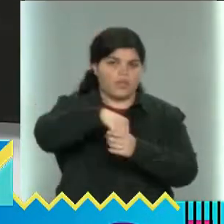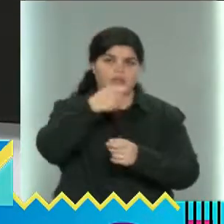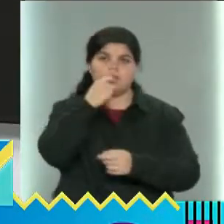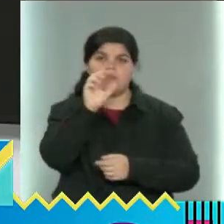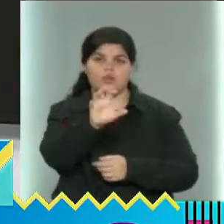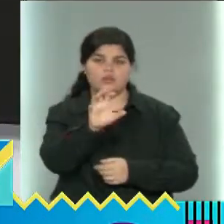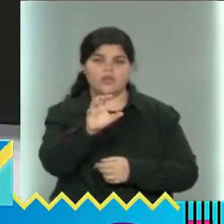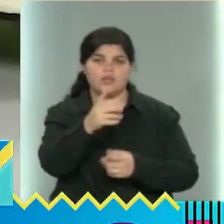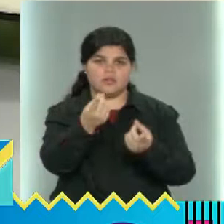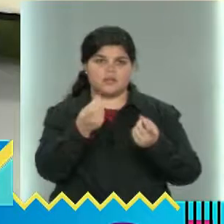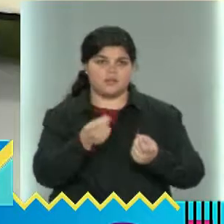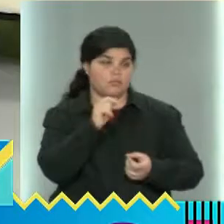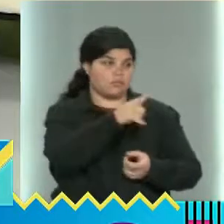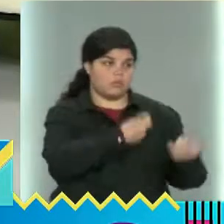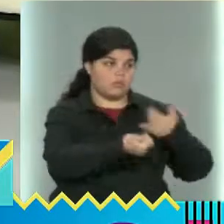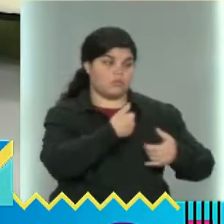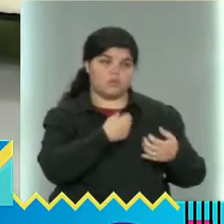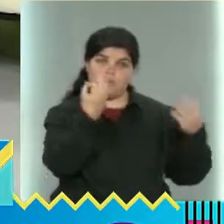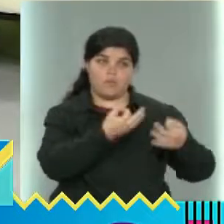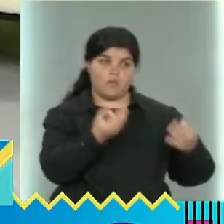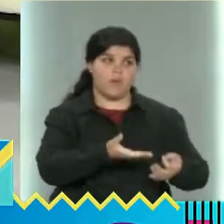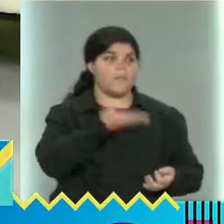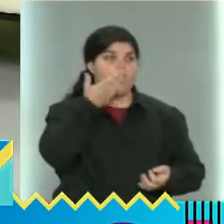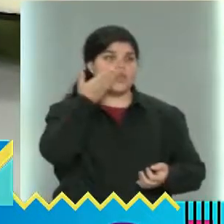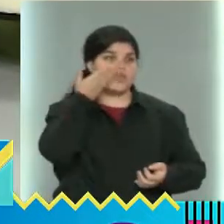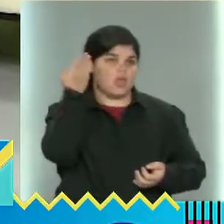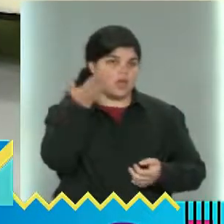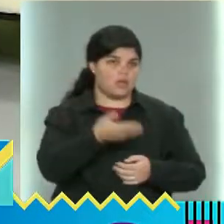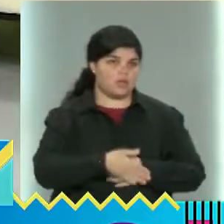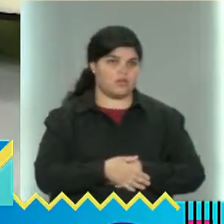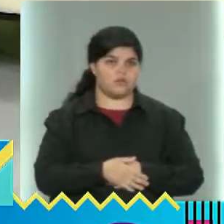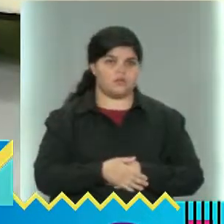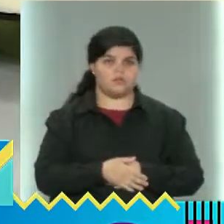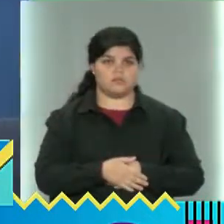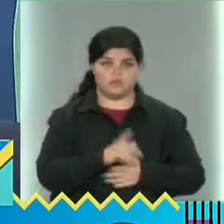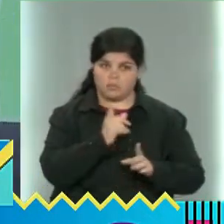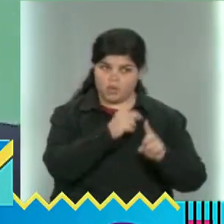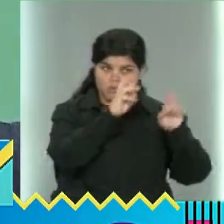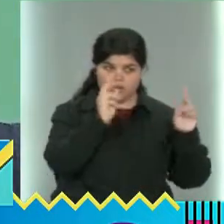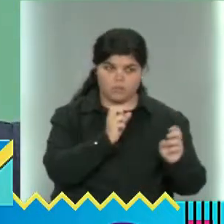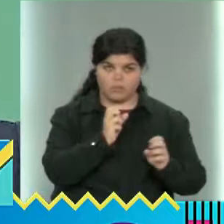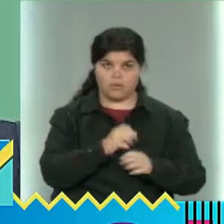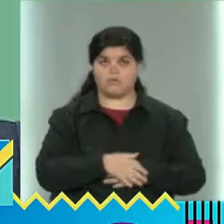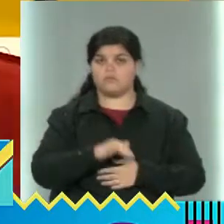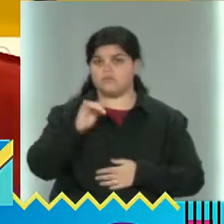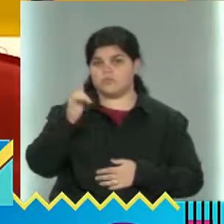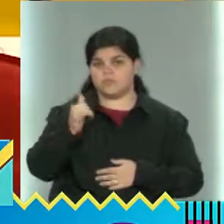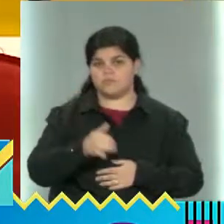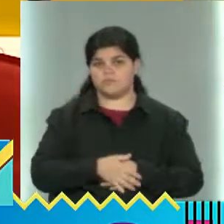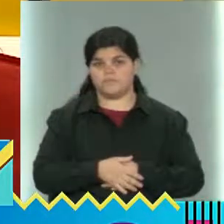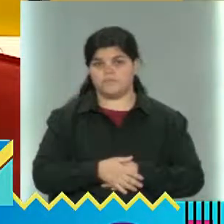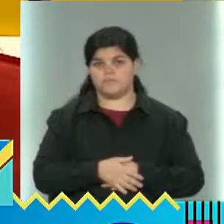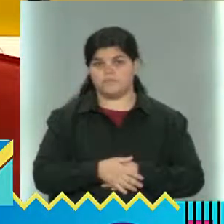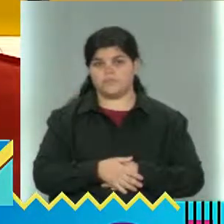la Que mencionaron muy bien el tema de la poesía, ¿no? La poesía en torno a las temáticas. Sí, he visto algunos escritos